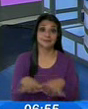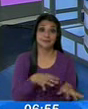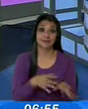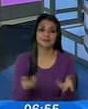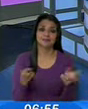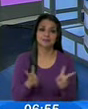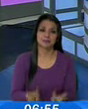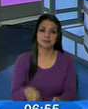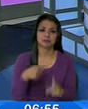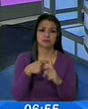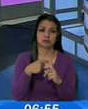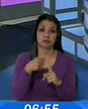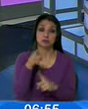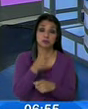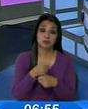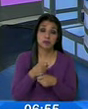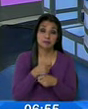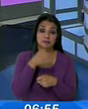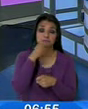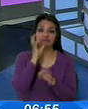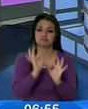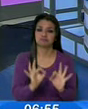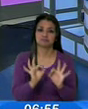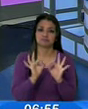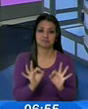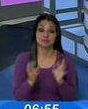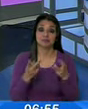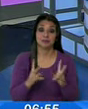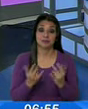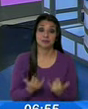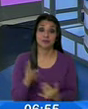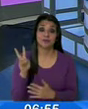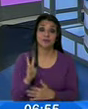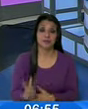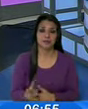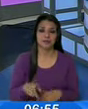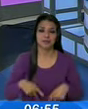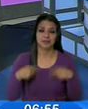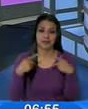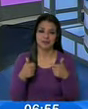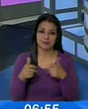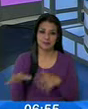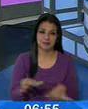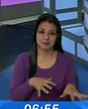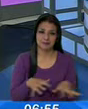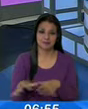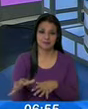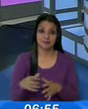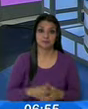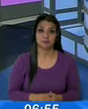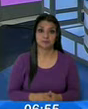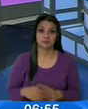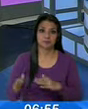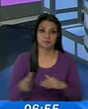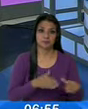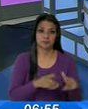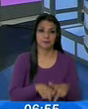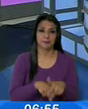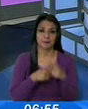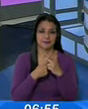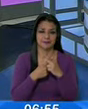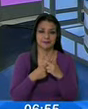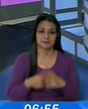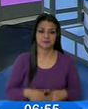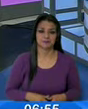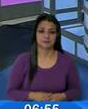positivo, a tomarse un buen cafecito y claro, vivir este día intensamente. Aquí iniciamos y le contamos hechos acaecidos en las últimas